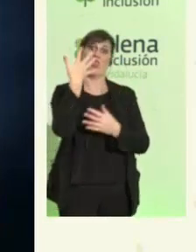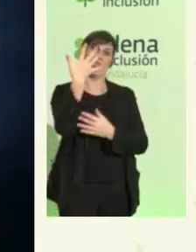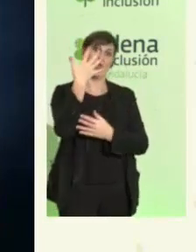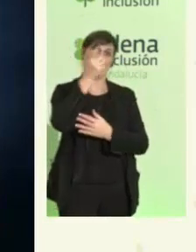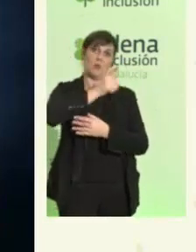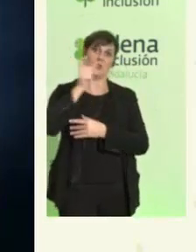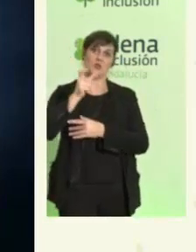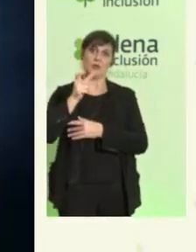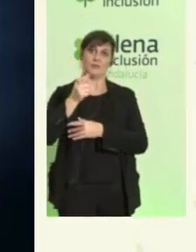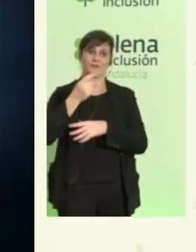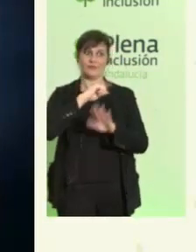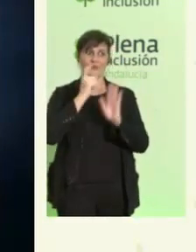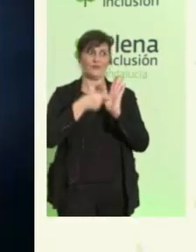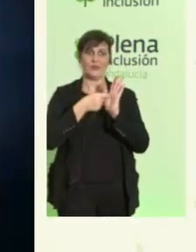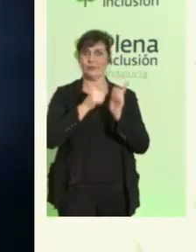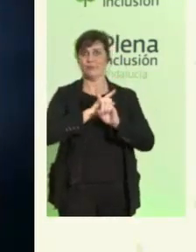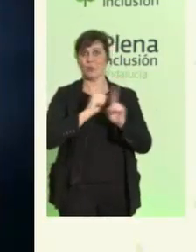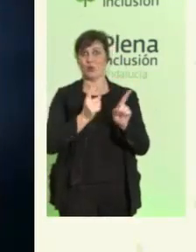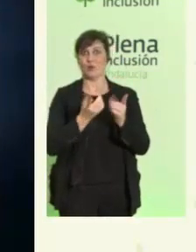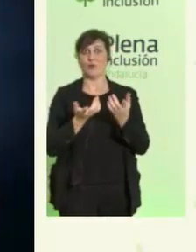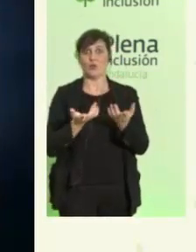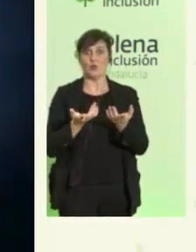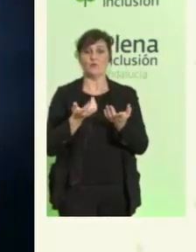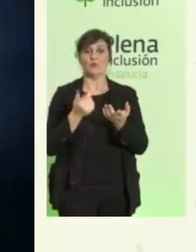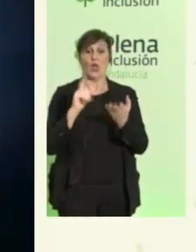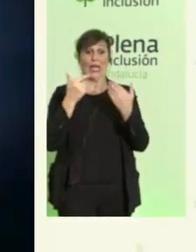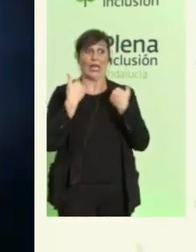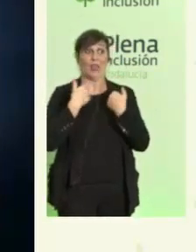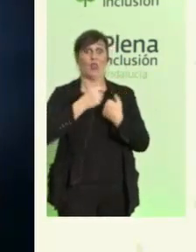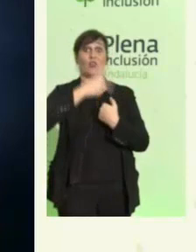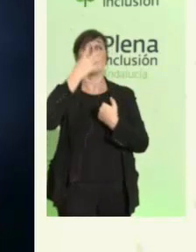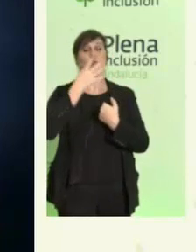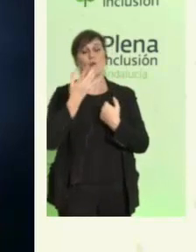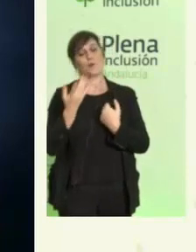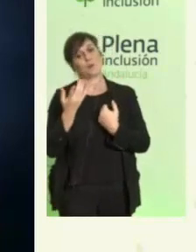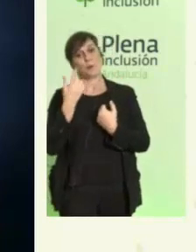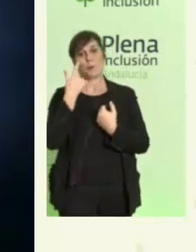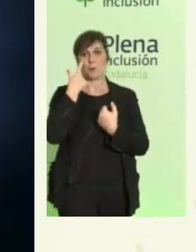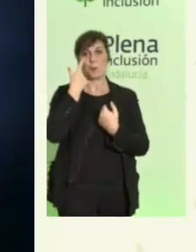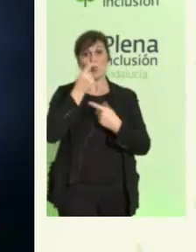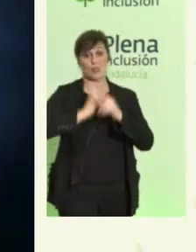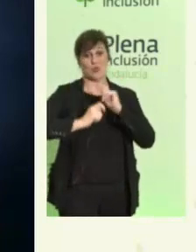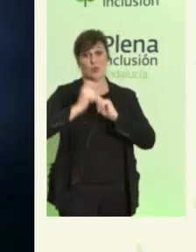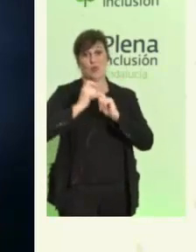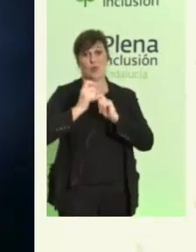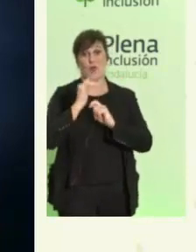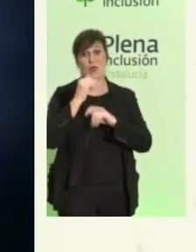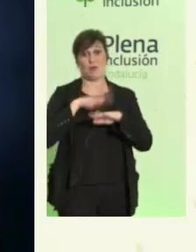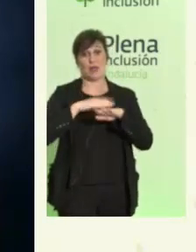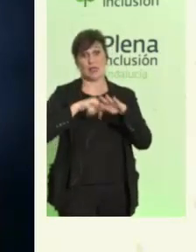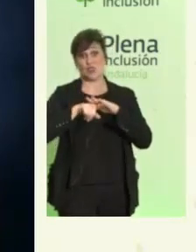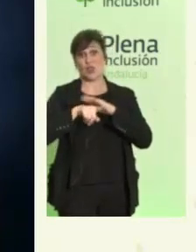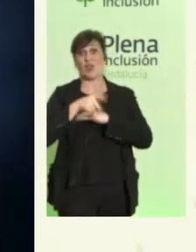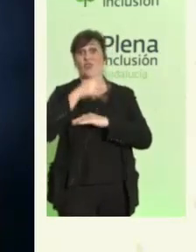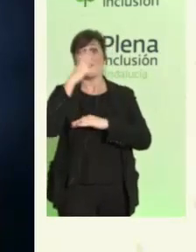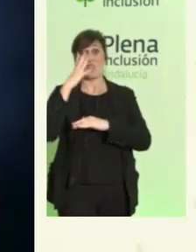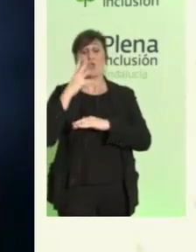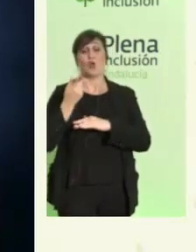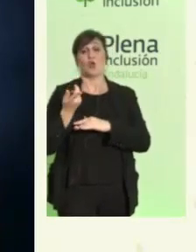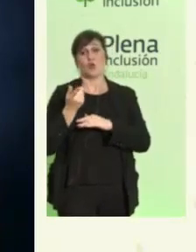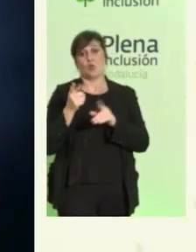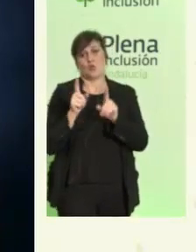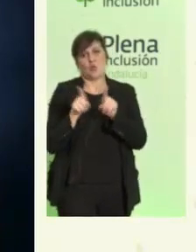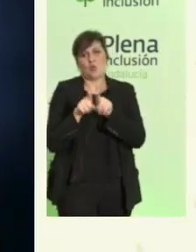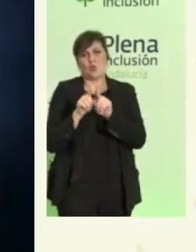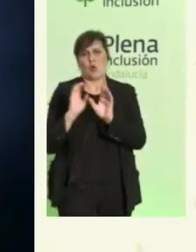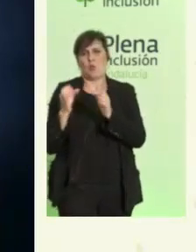no podían vivir tantas personas, así que los encargados del edificio, tiene una asociación que es la que gestiona el edificio, sería como la comunidad de